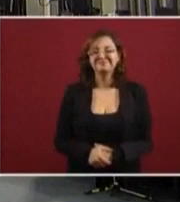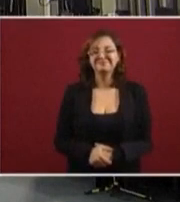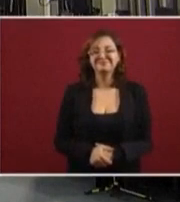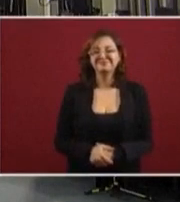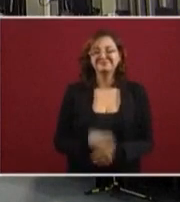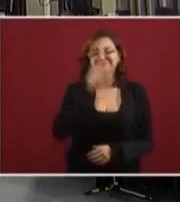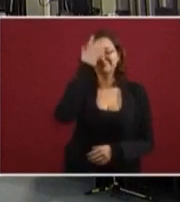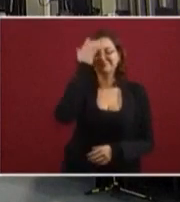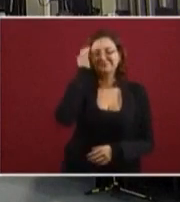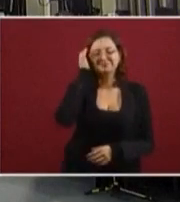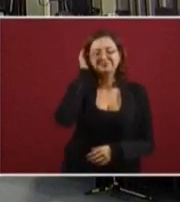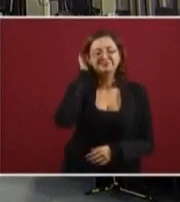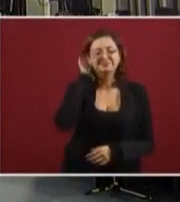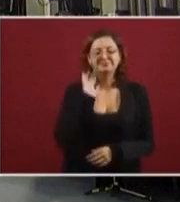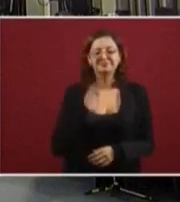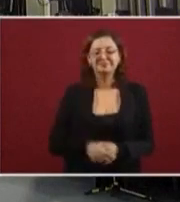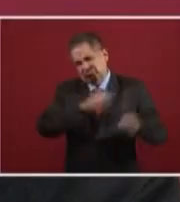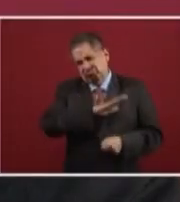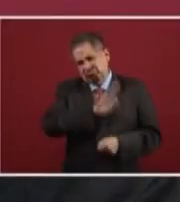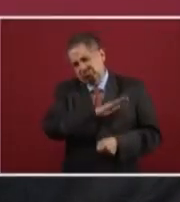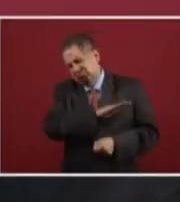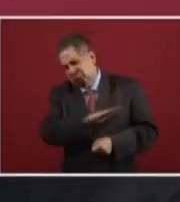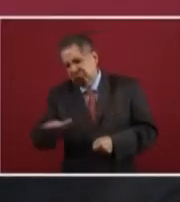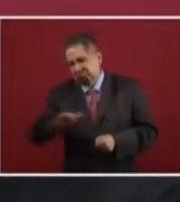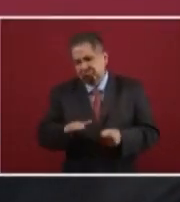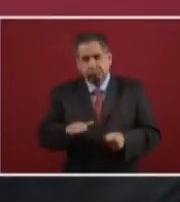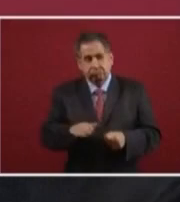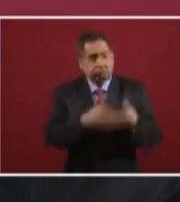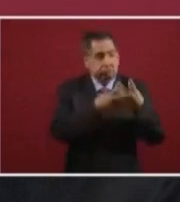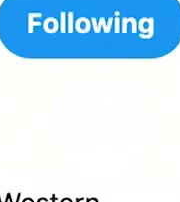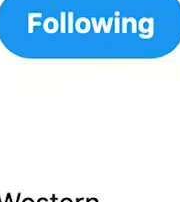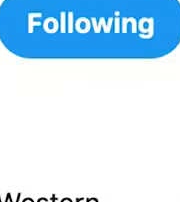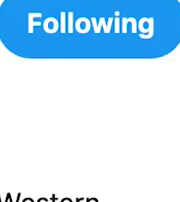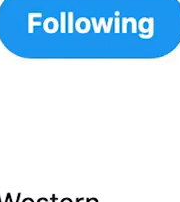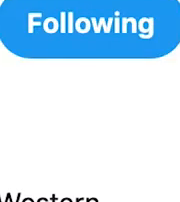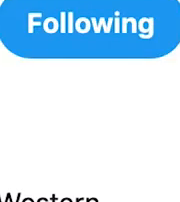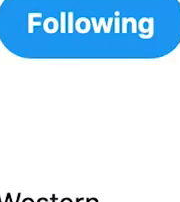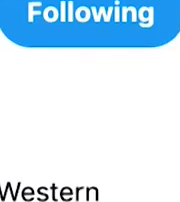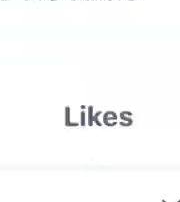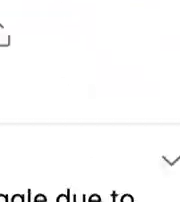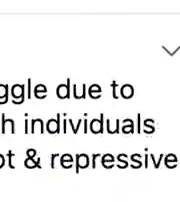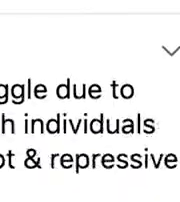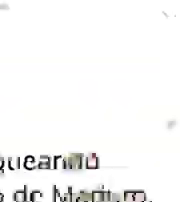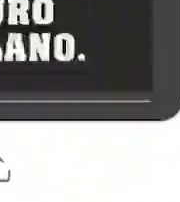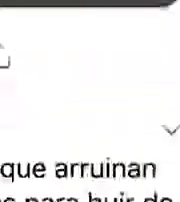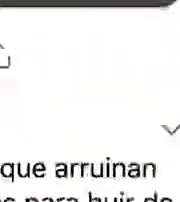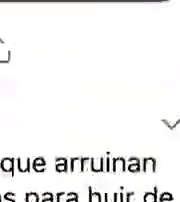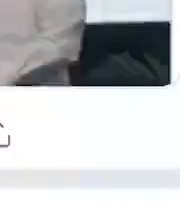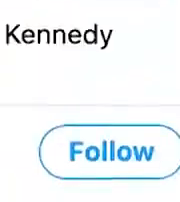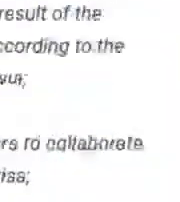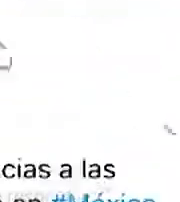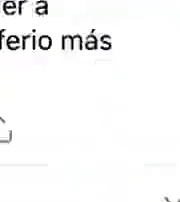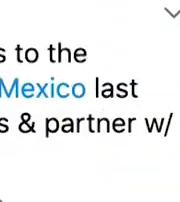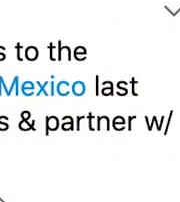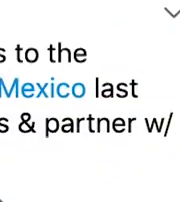fuerza a sangre y fuego se resuelva el problema desde el departamento de estado el responsable de la